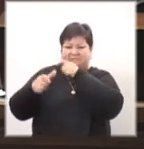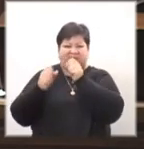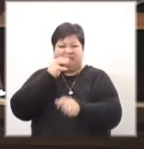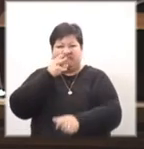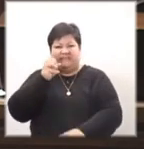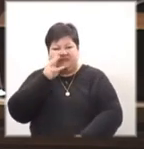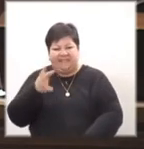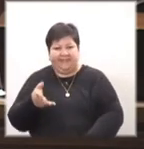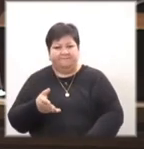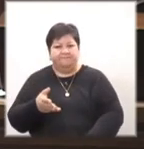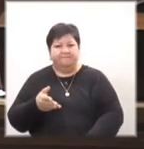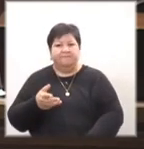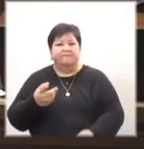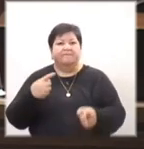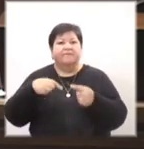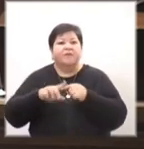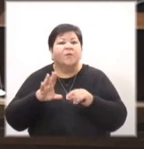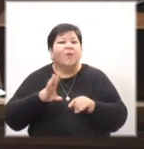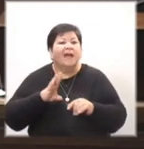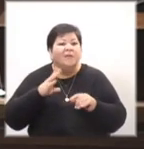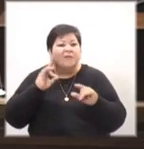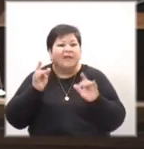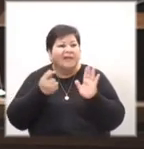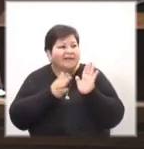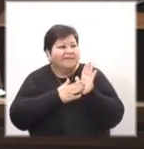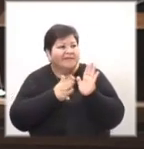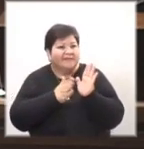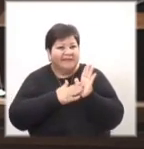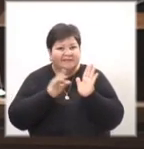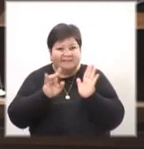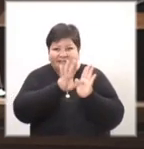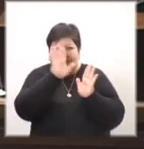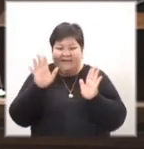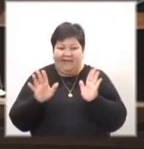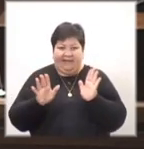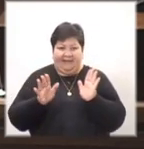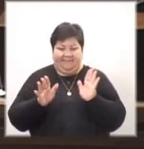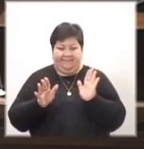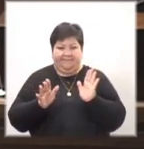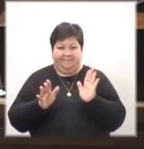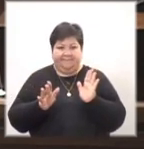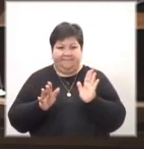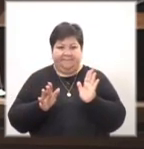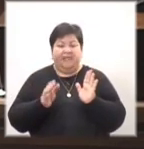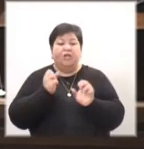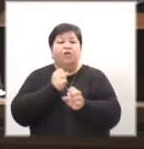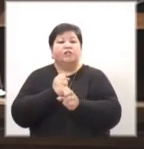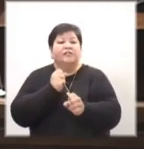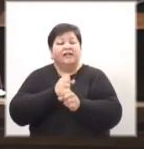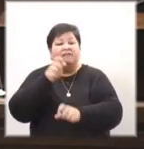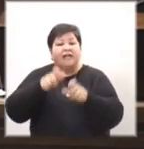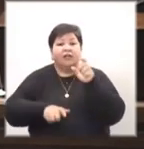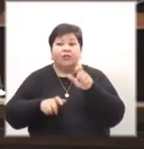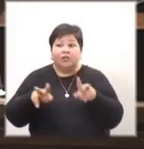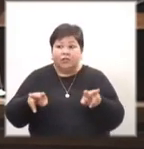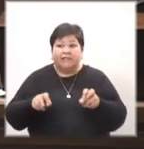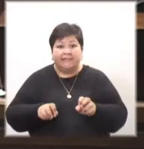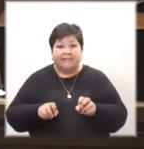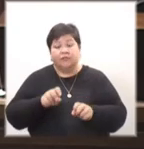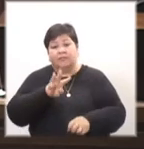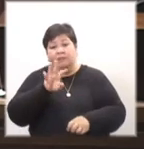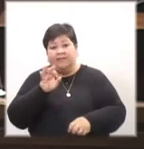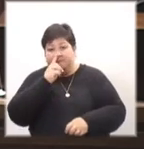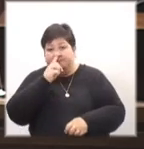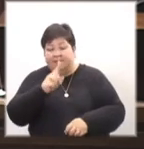esta evidencia es contraria a sus intereses, solo apuntan al maltrato injustificado. Los trabajadores con ingresos entre 40.000